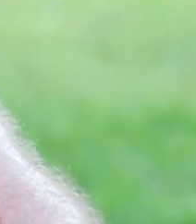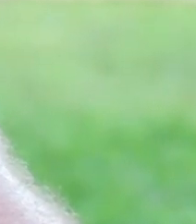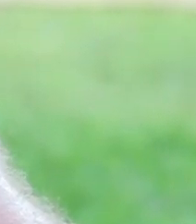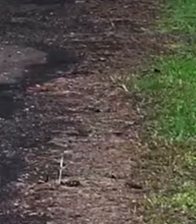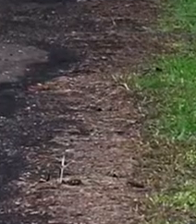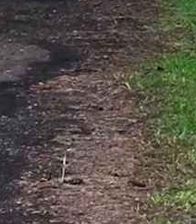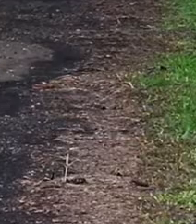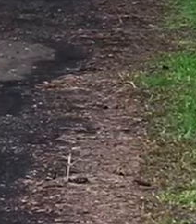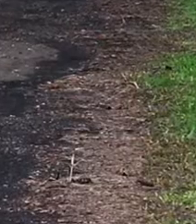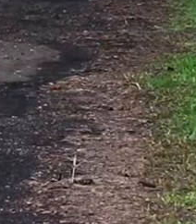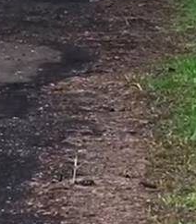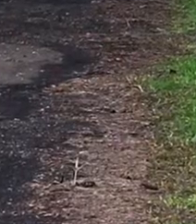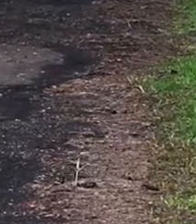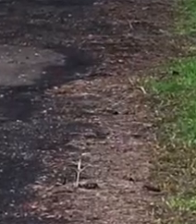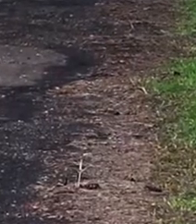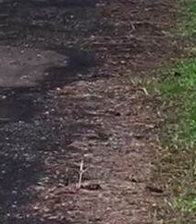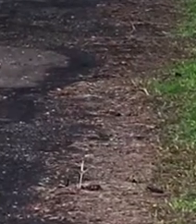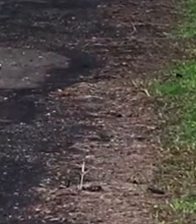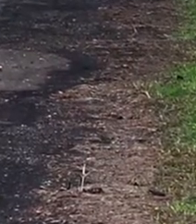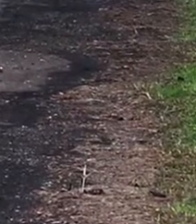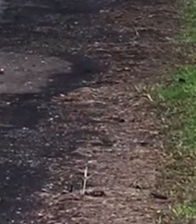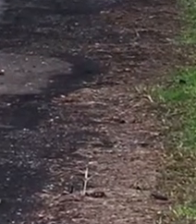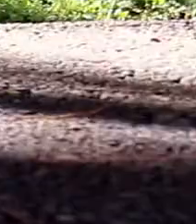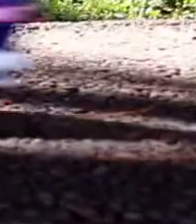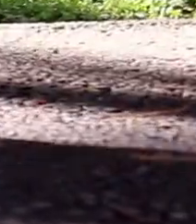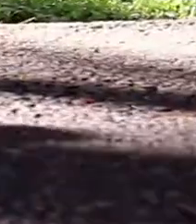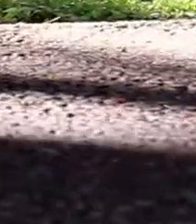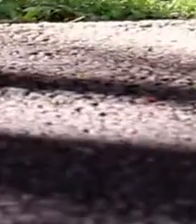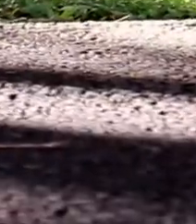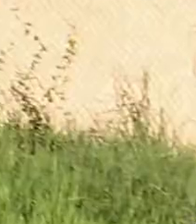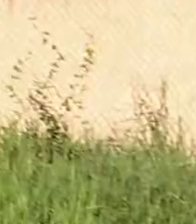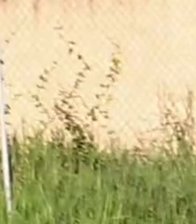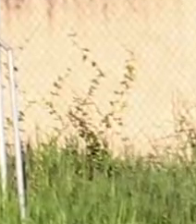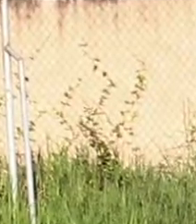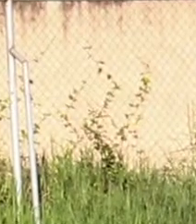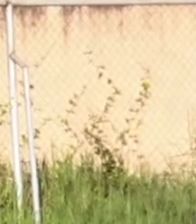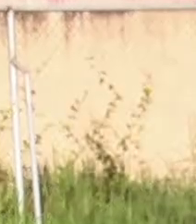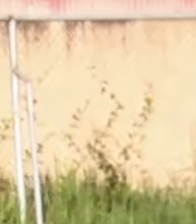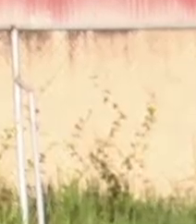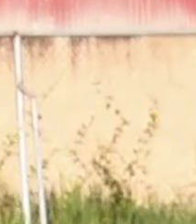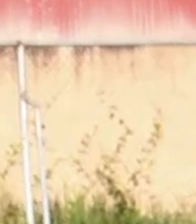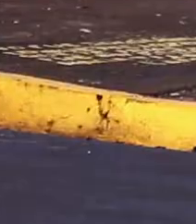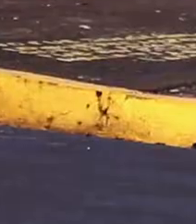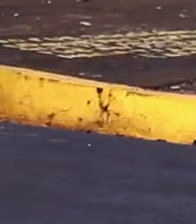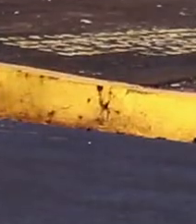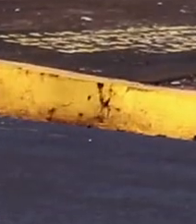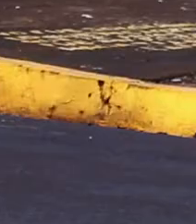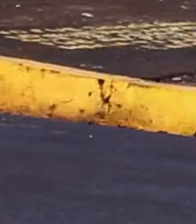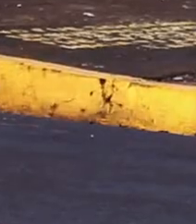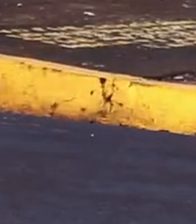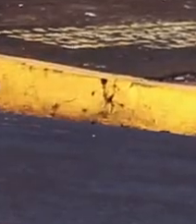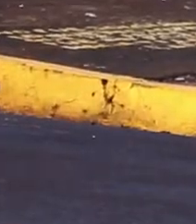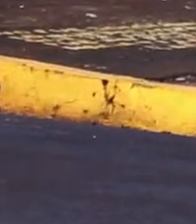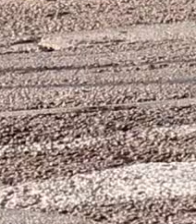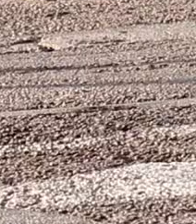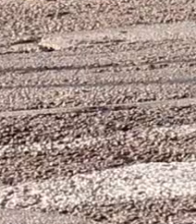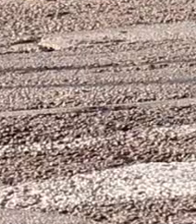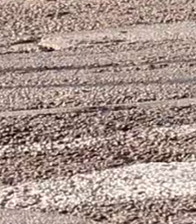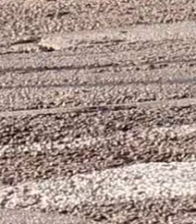fatiga. Pero nada de eso importa. Importa intentarlo. Importa la